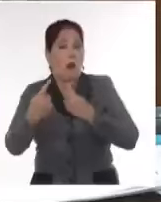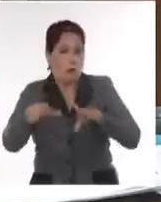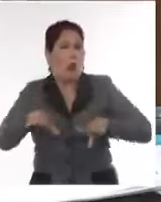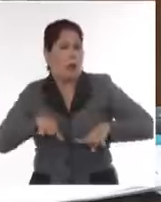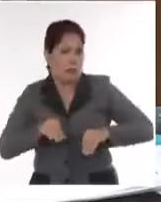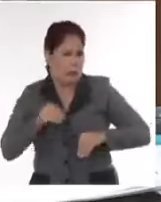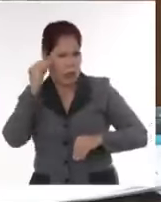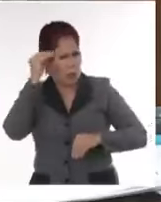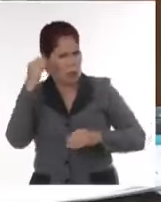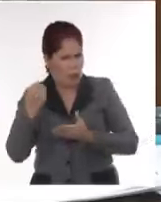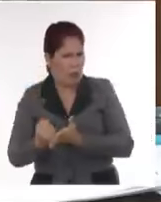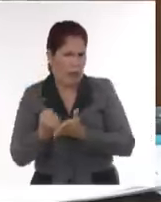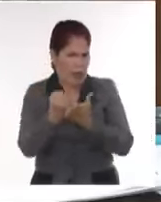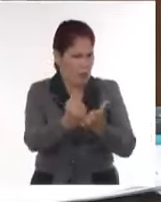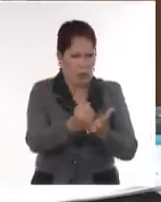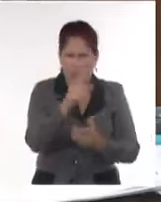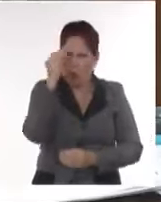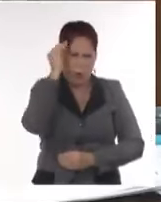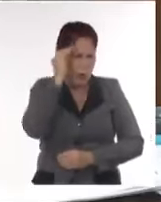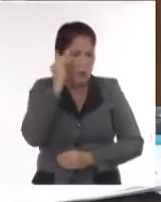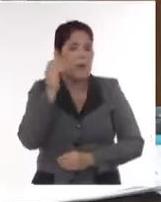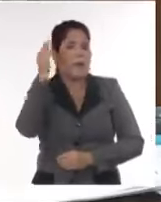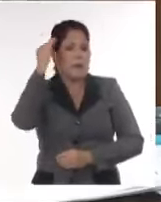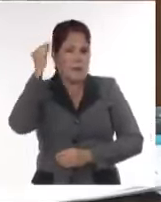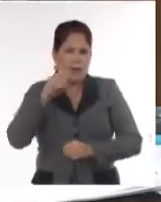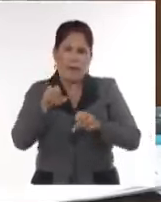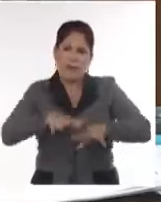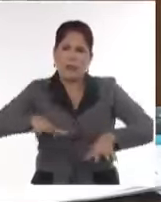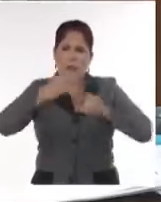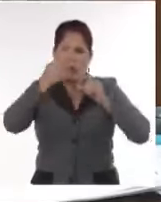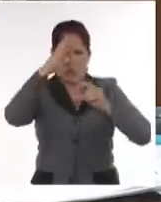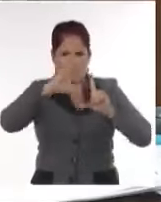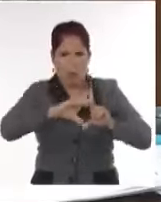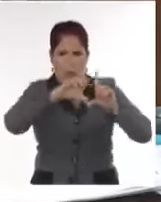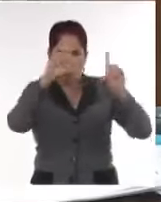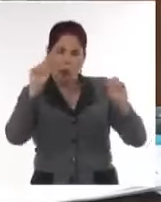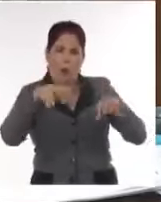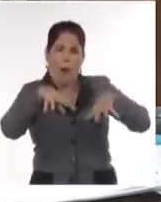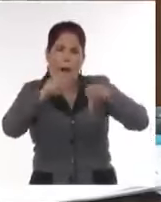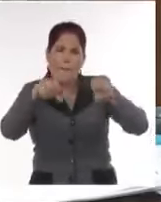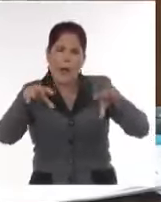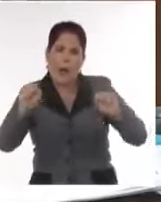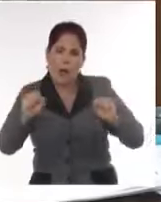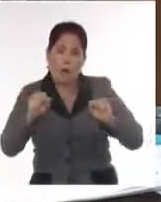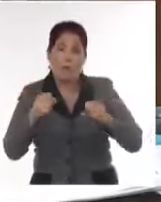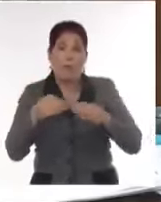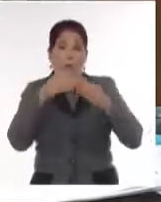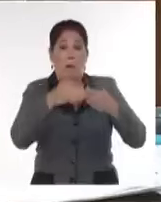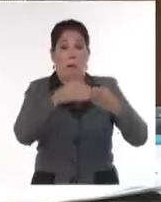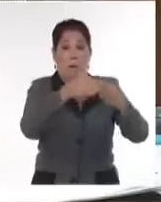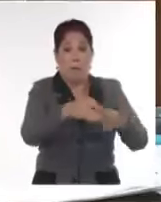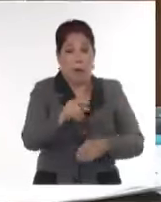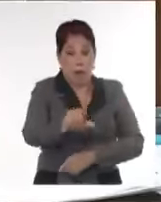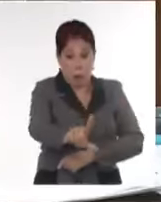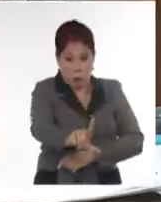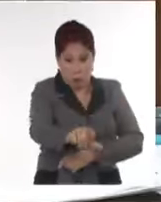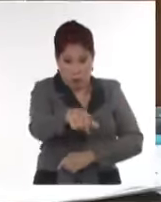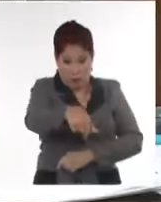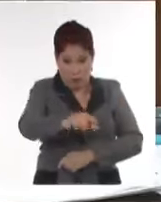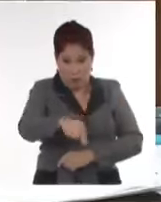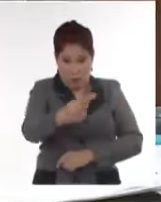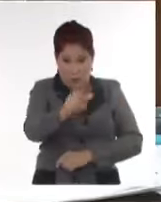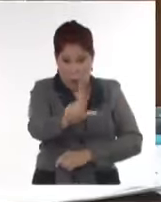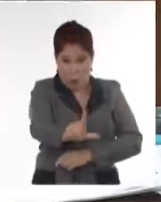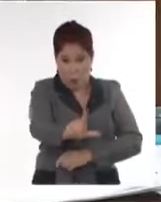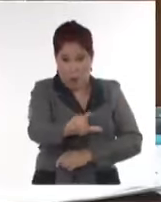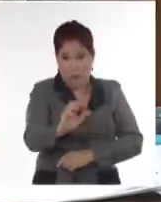han entendido nuestra situación con la electricidad que tenemos. Este barco que llega ahora, llega un barco el